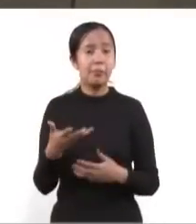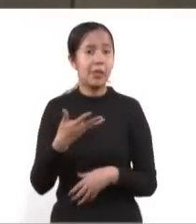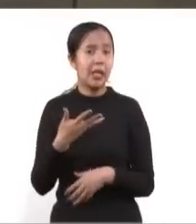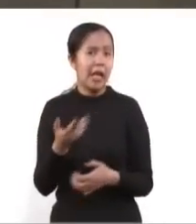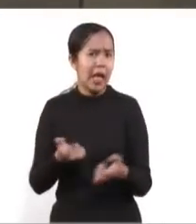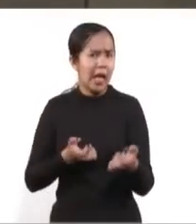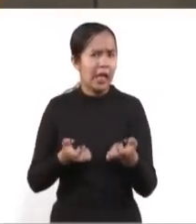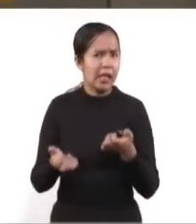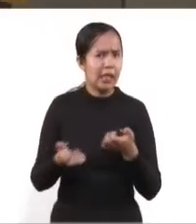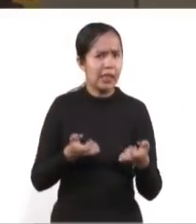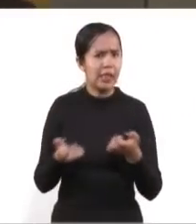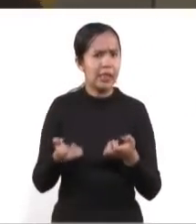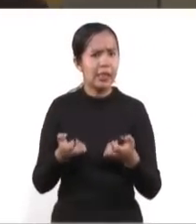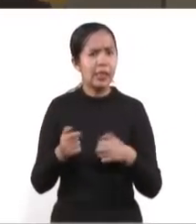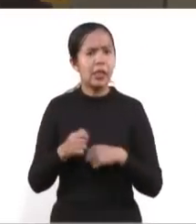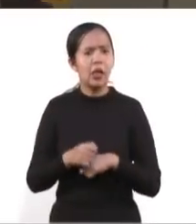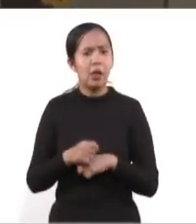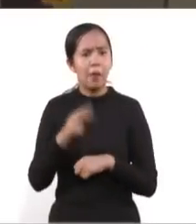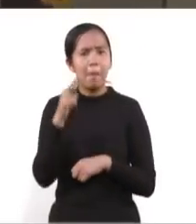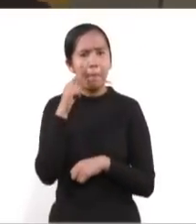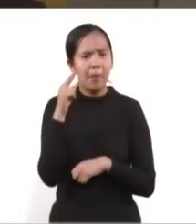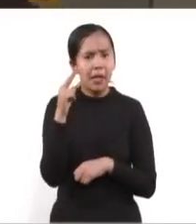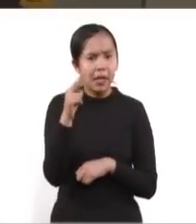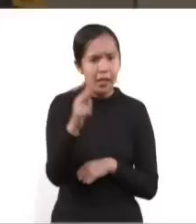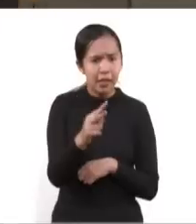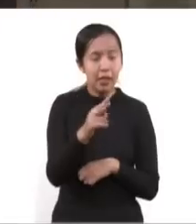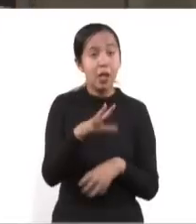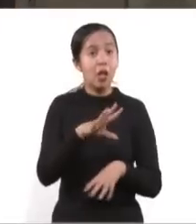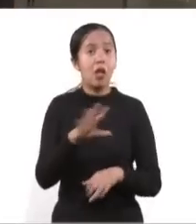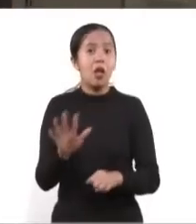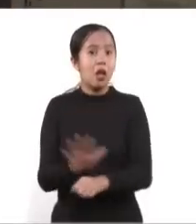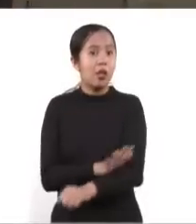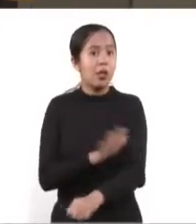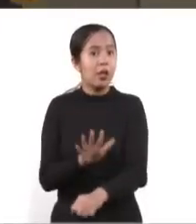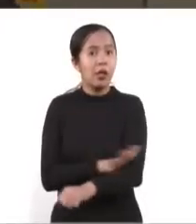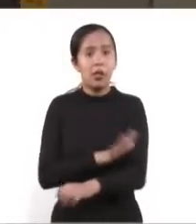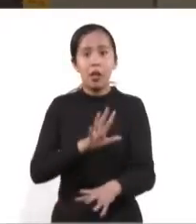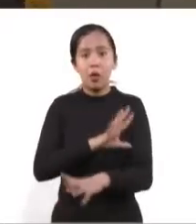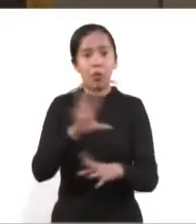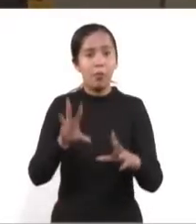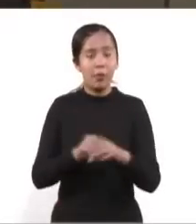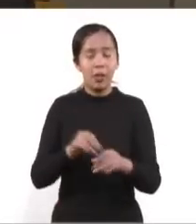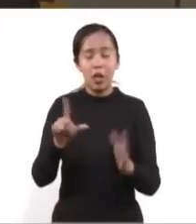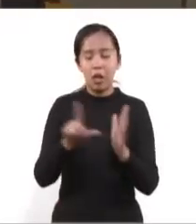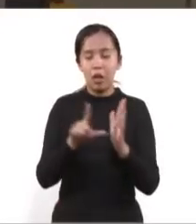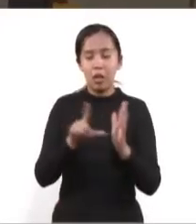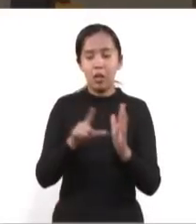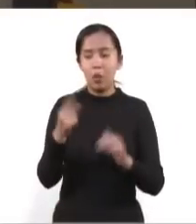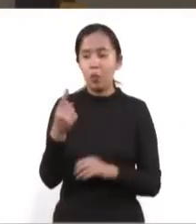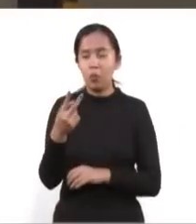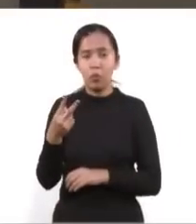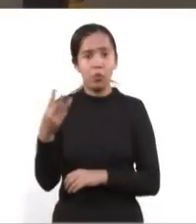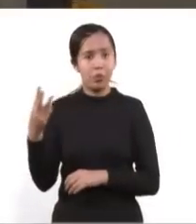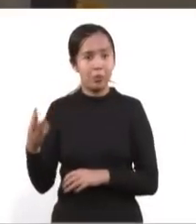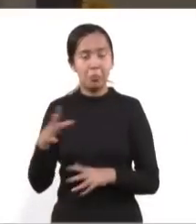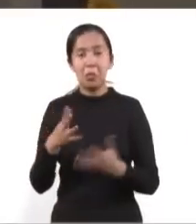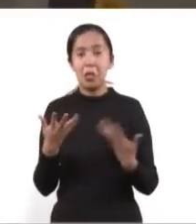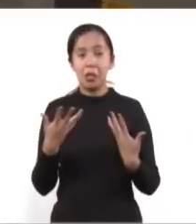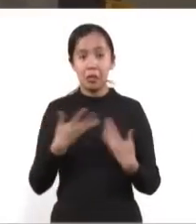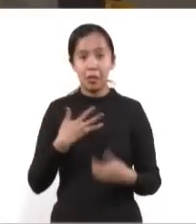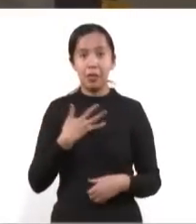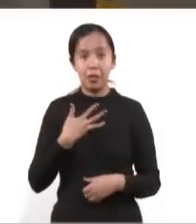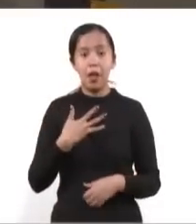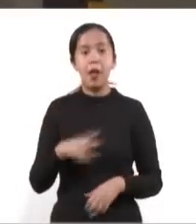ejercicio podemos tener la alimentación, como le decíamos, de la línea 1, 2 y 3 con su redundancia respectiva,